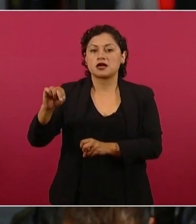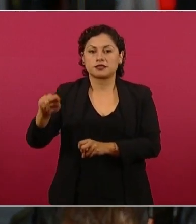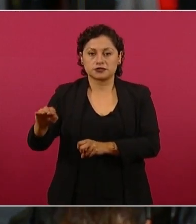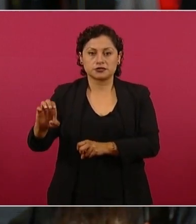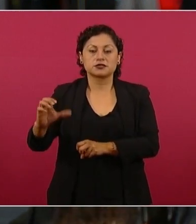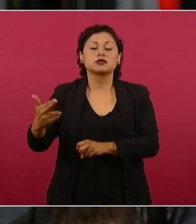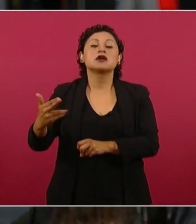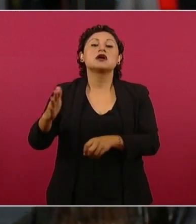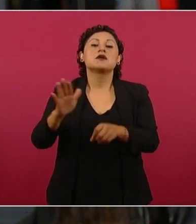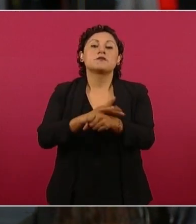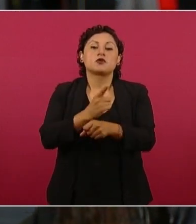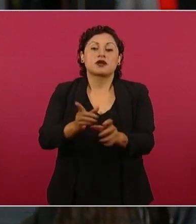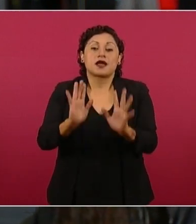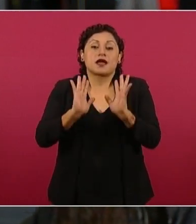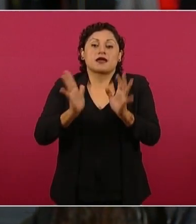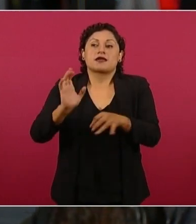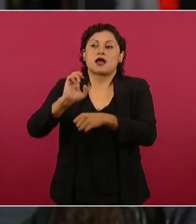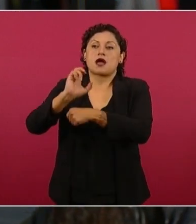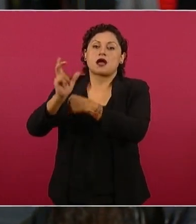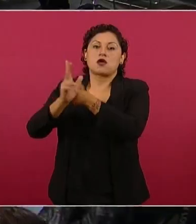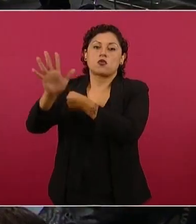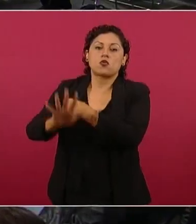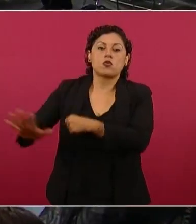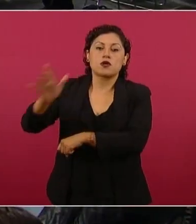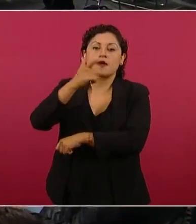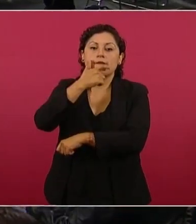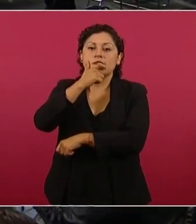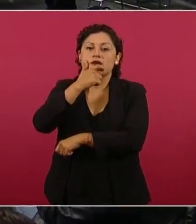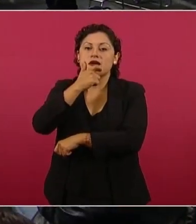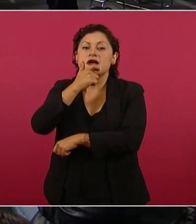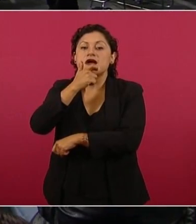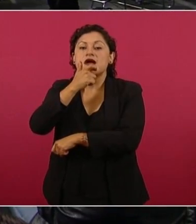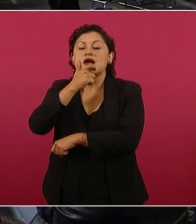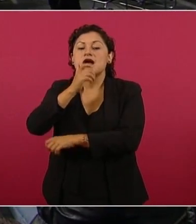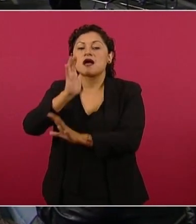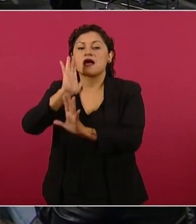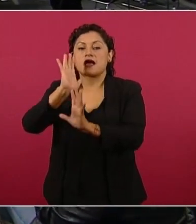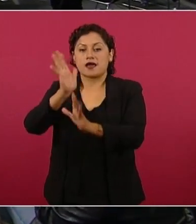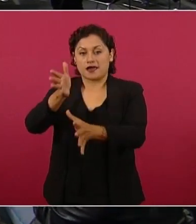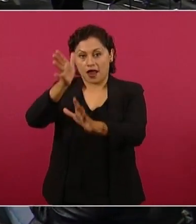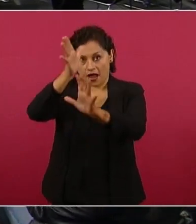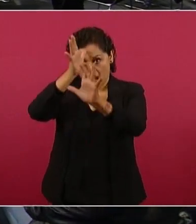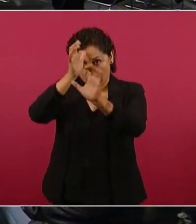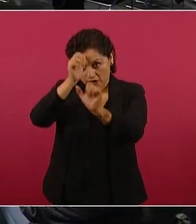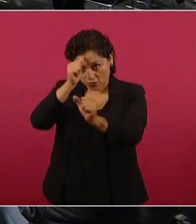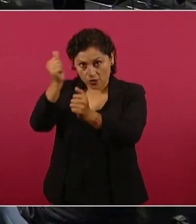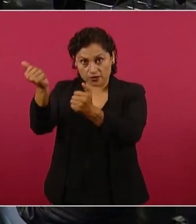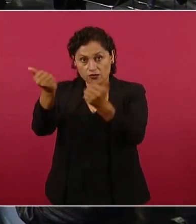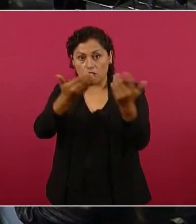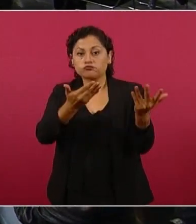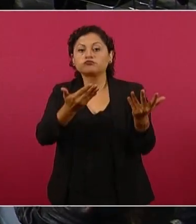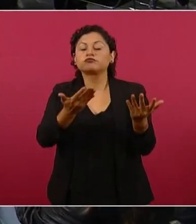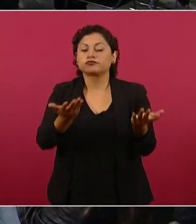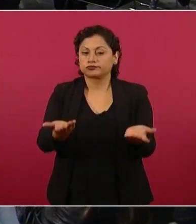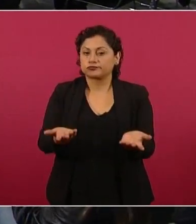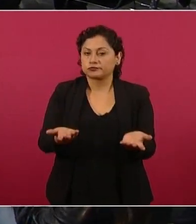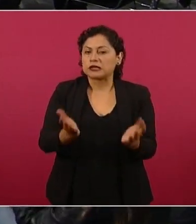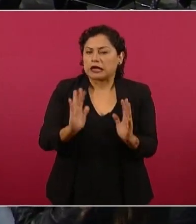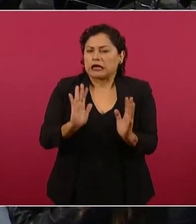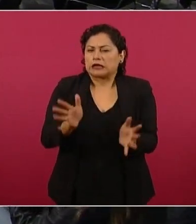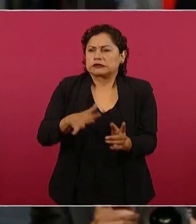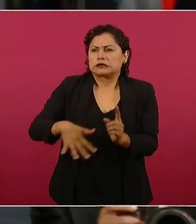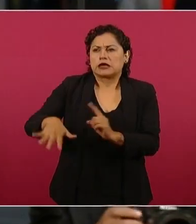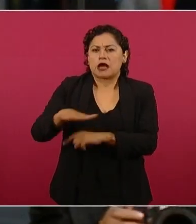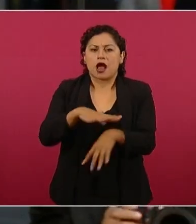extradición Gran Bretaña a Estados Unidos, y bueno, pues ya se ha dado mucho contexto, ¿cuál es la situación de